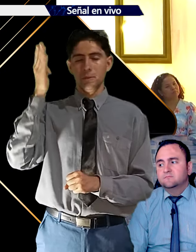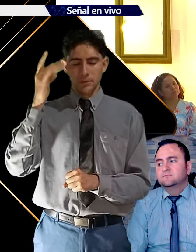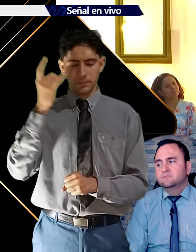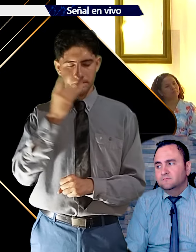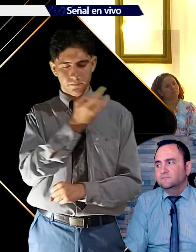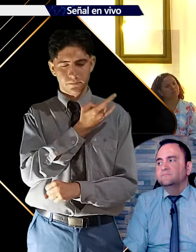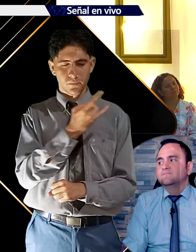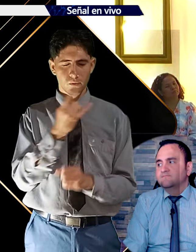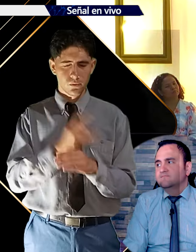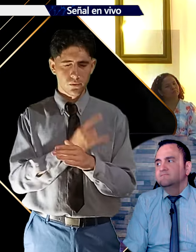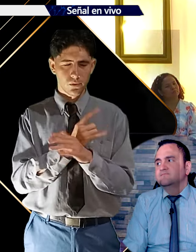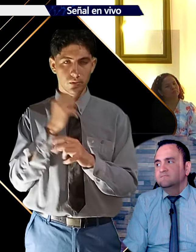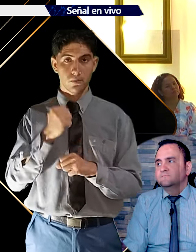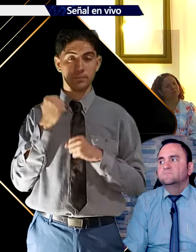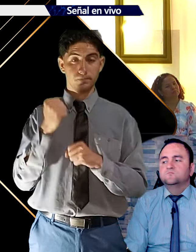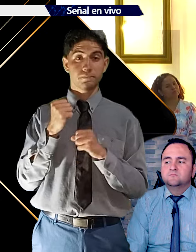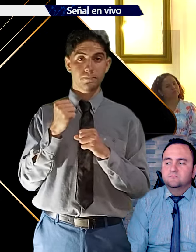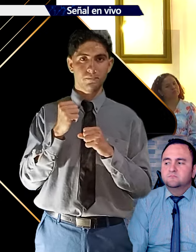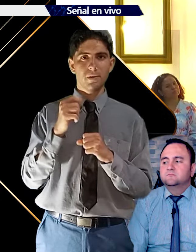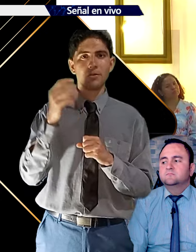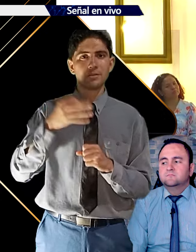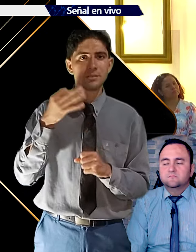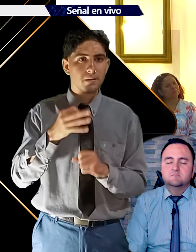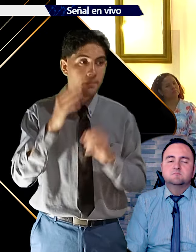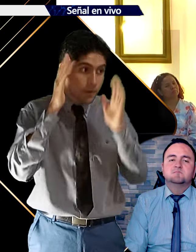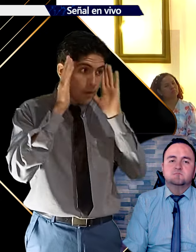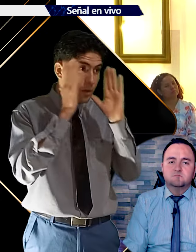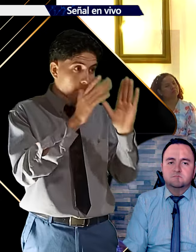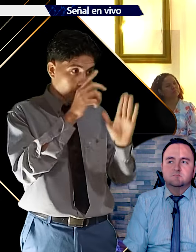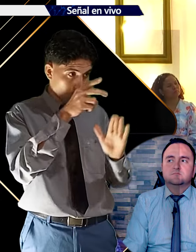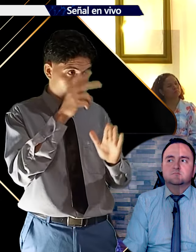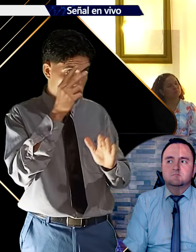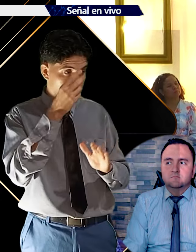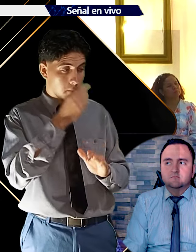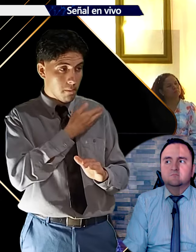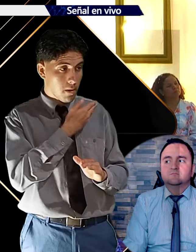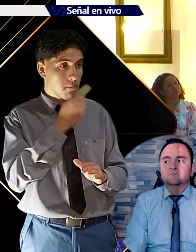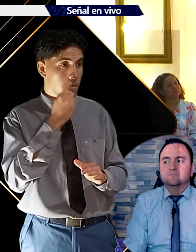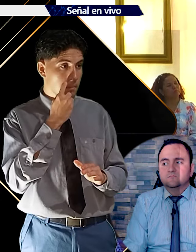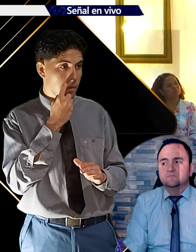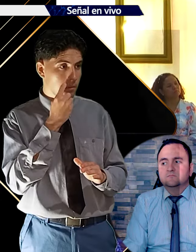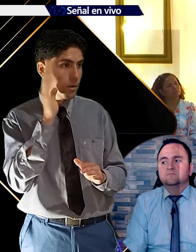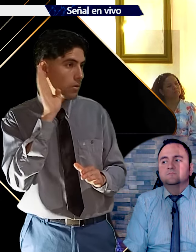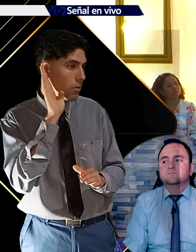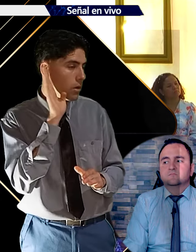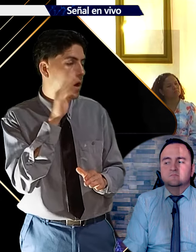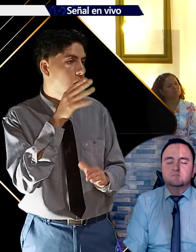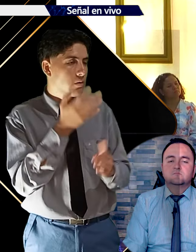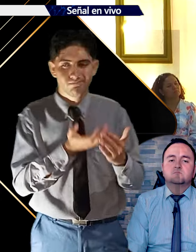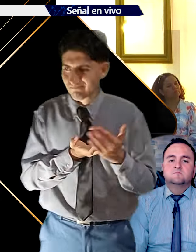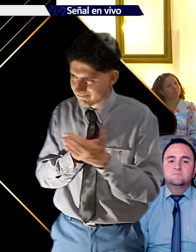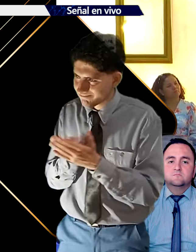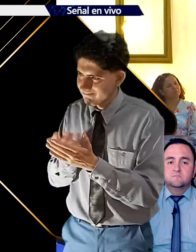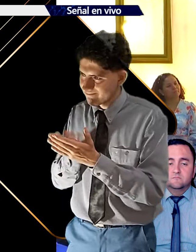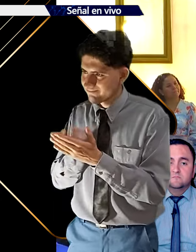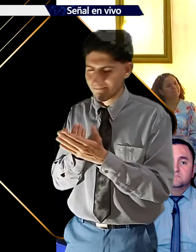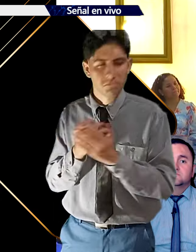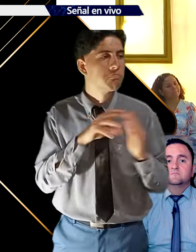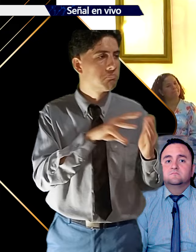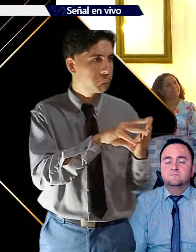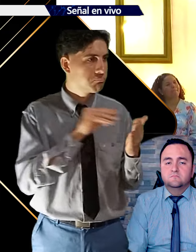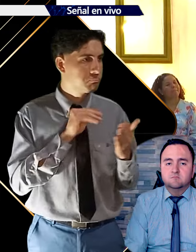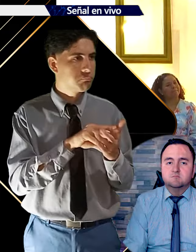Dios. Y vas a ser un líder, una líder, para Dios usarte para la gloria de su nombre. Pero escucha el consejo de tus padres. Honra a tu padre y